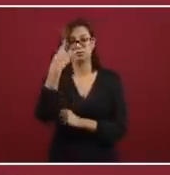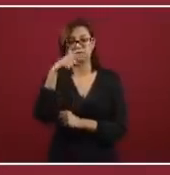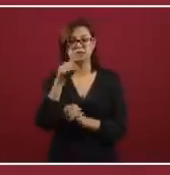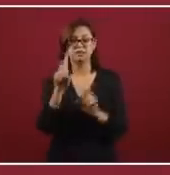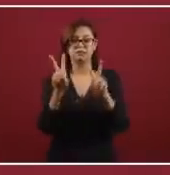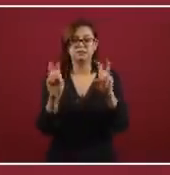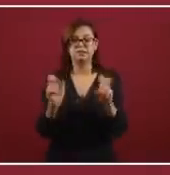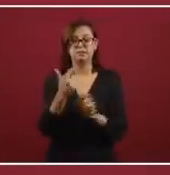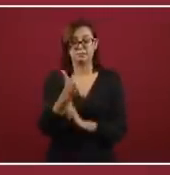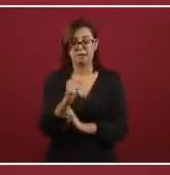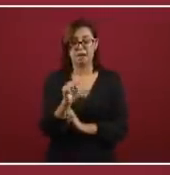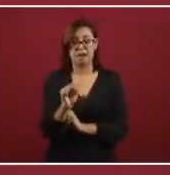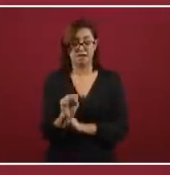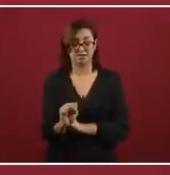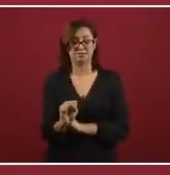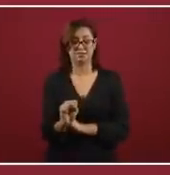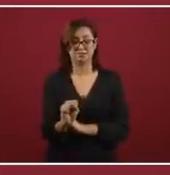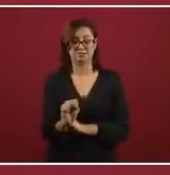gas